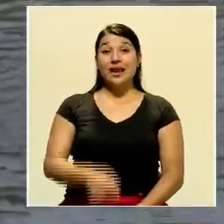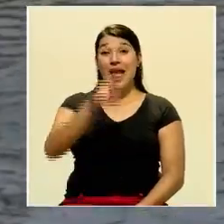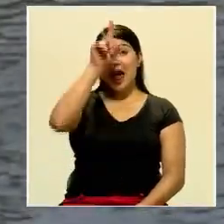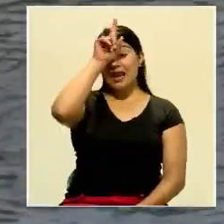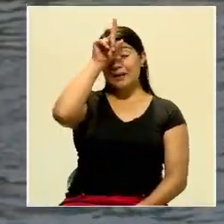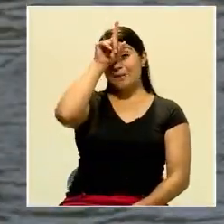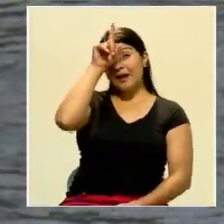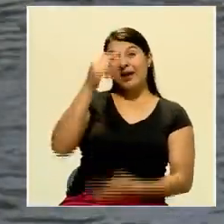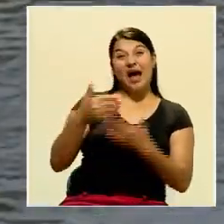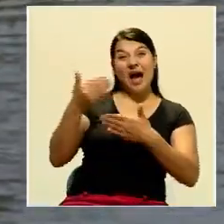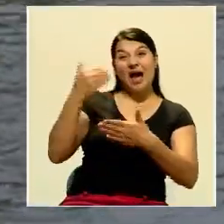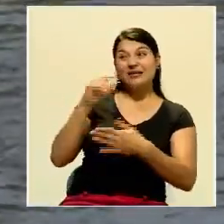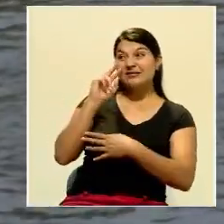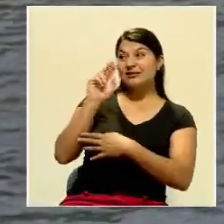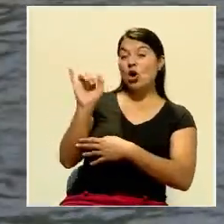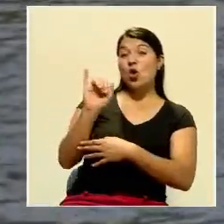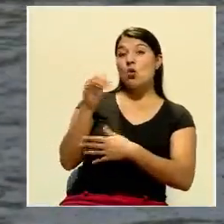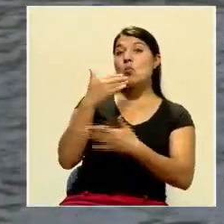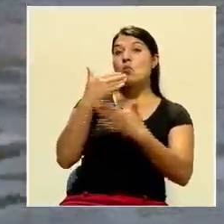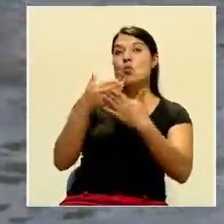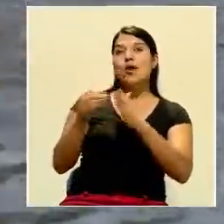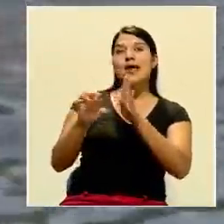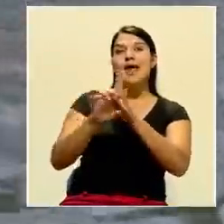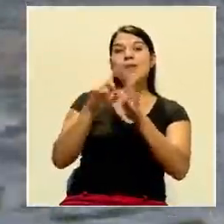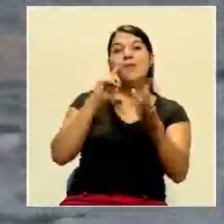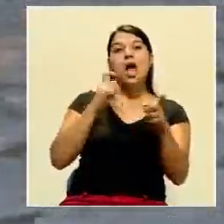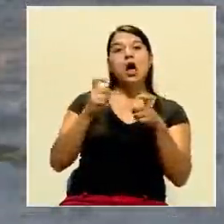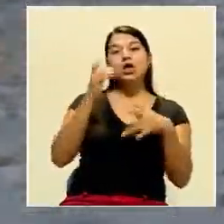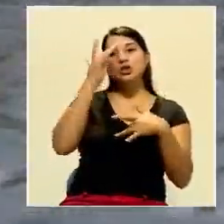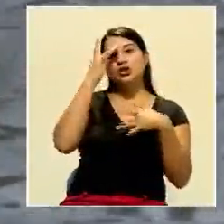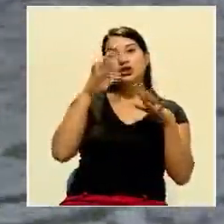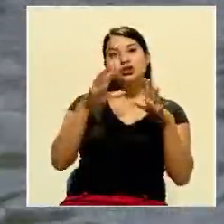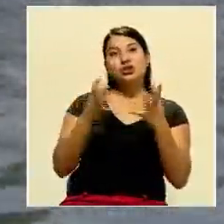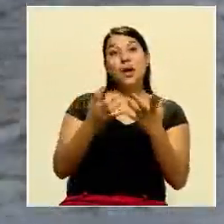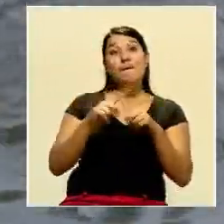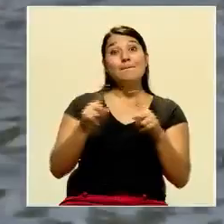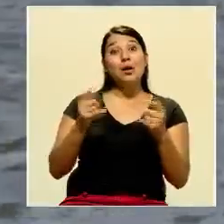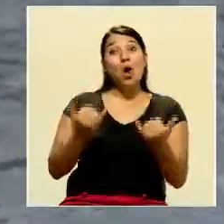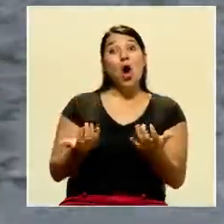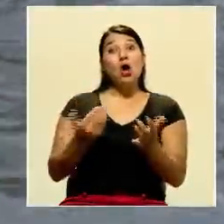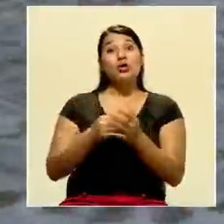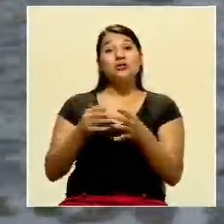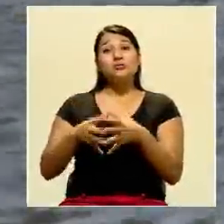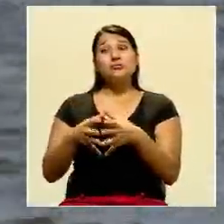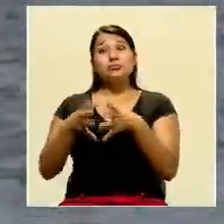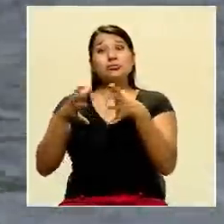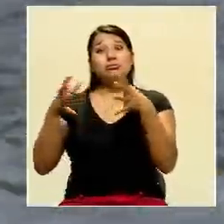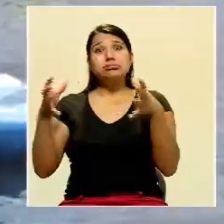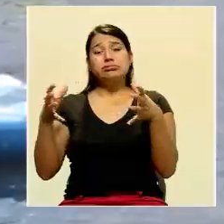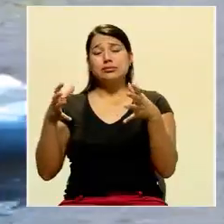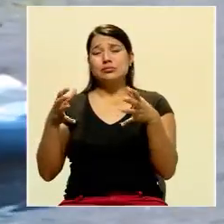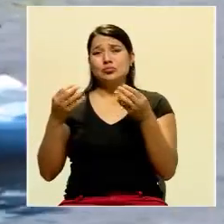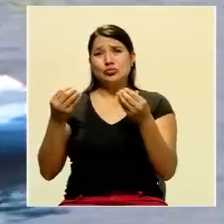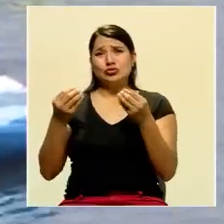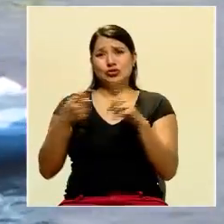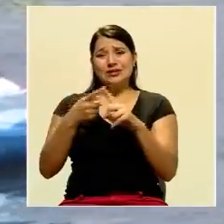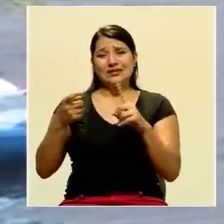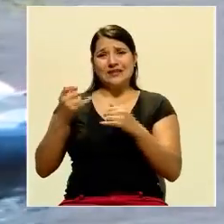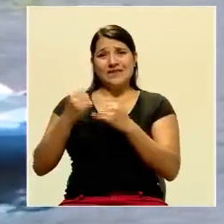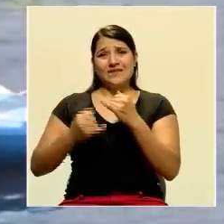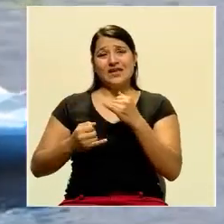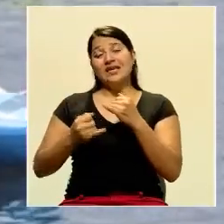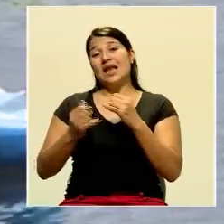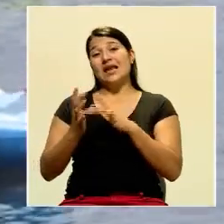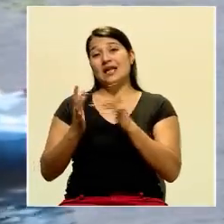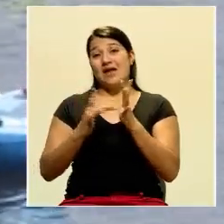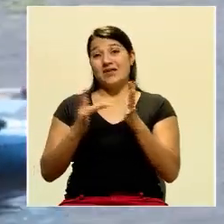Alemania fue considerada modelo en el control de la pandemia, pero ahora registra las cifras de nuevos casos más altas desde finales de abril, con un promedio de